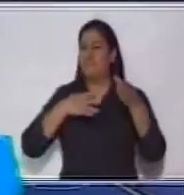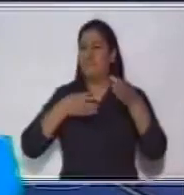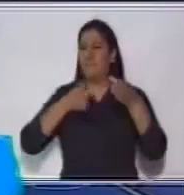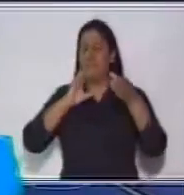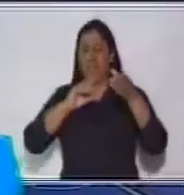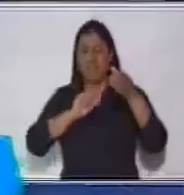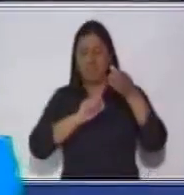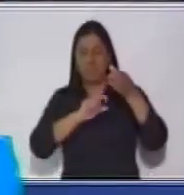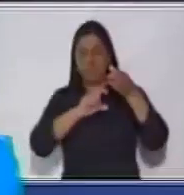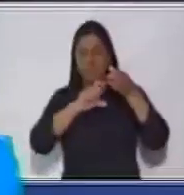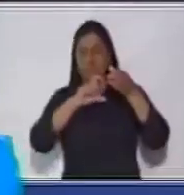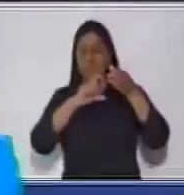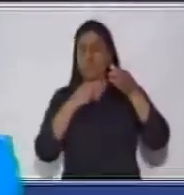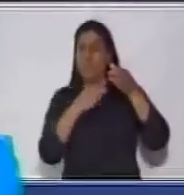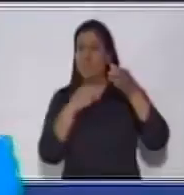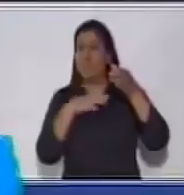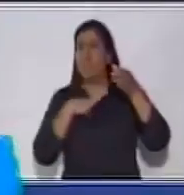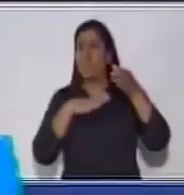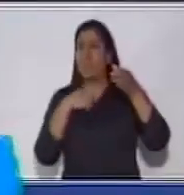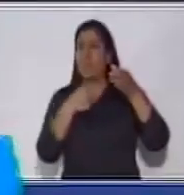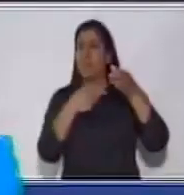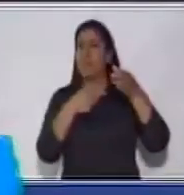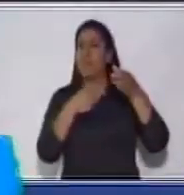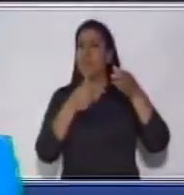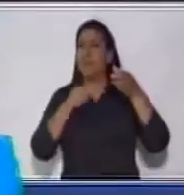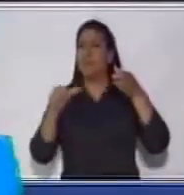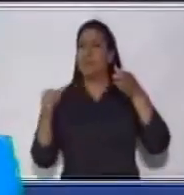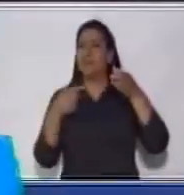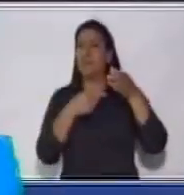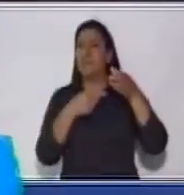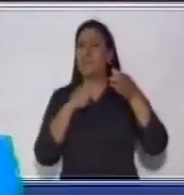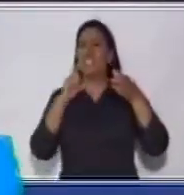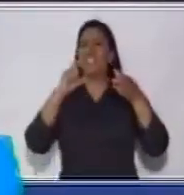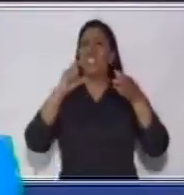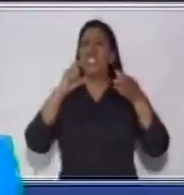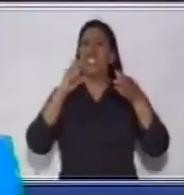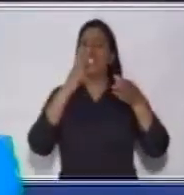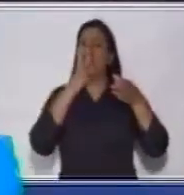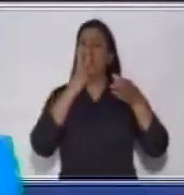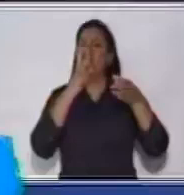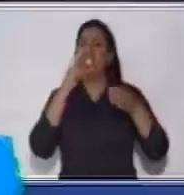Piensa en qué líquido puede llevar esta sílaba, che.